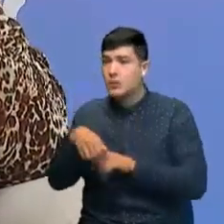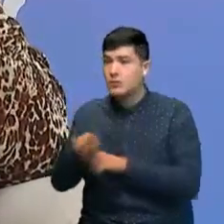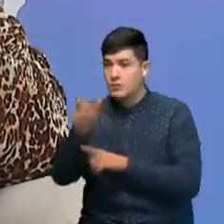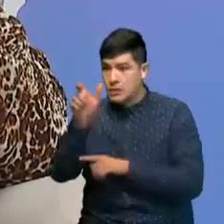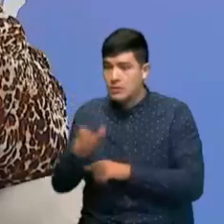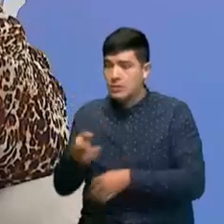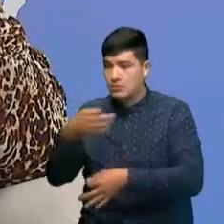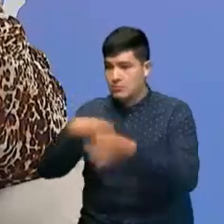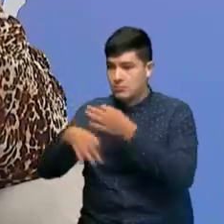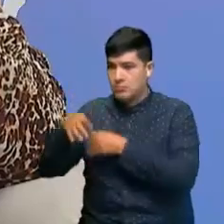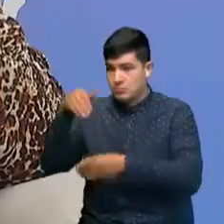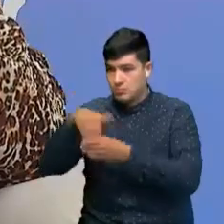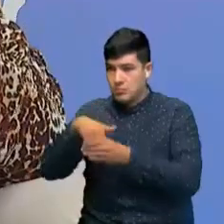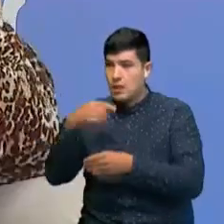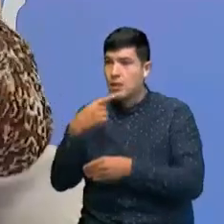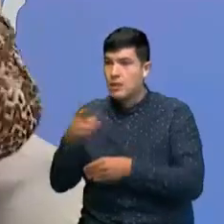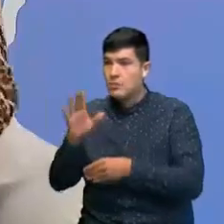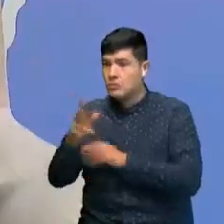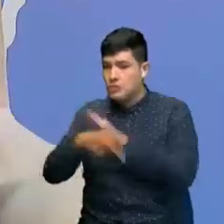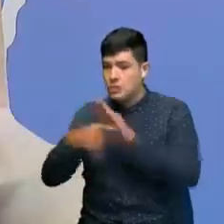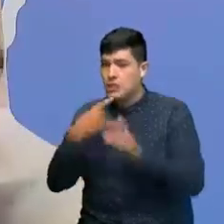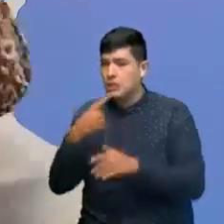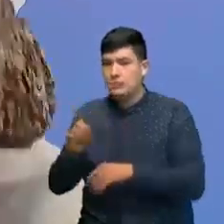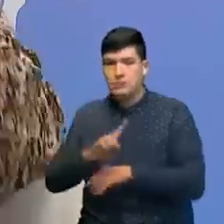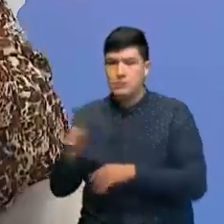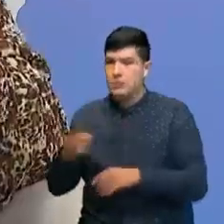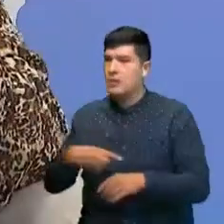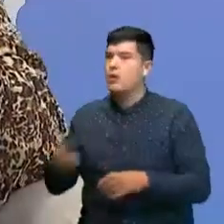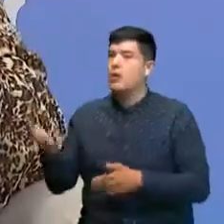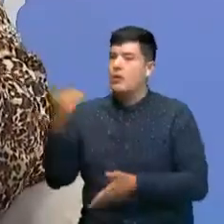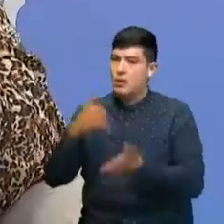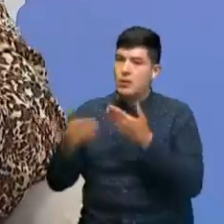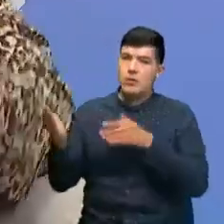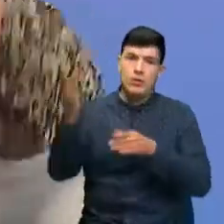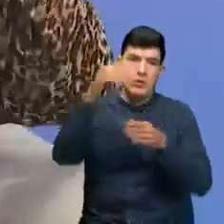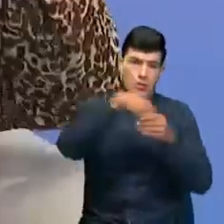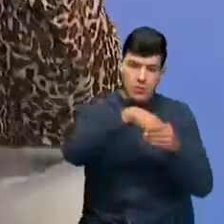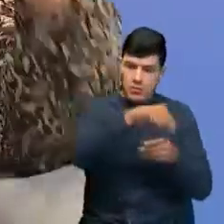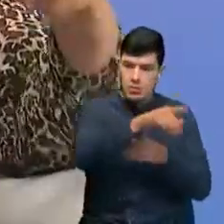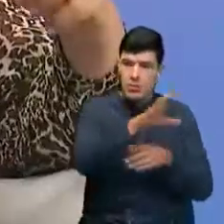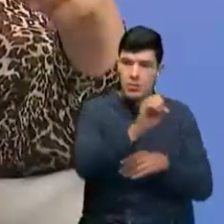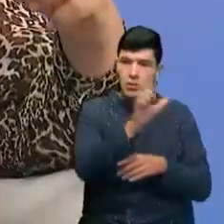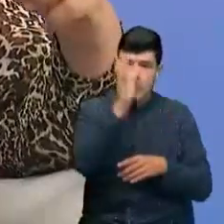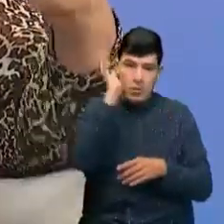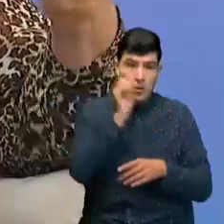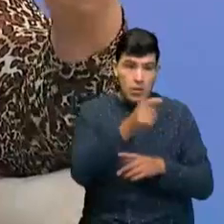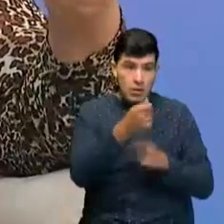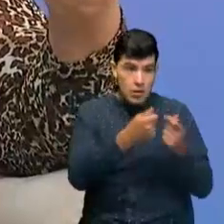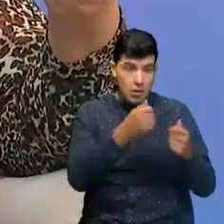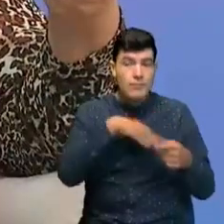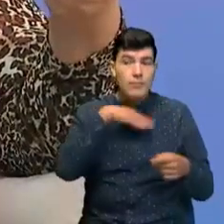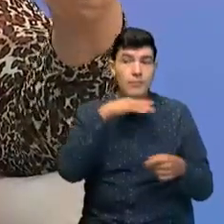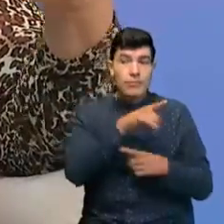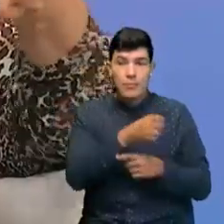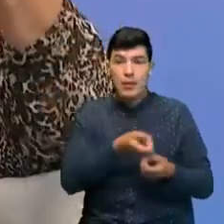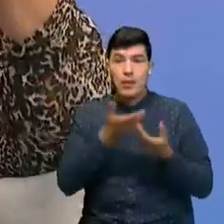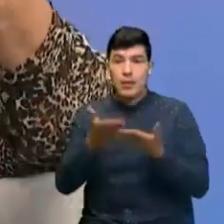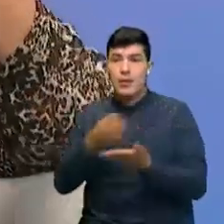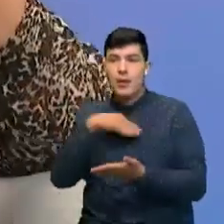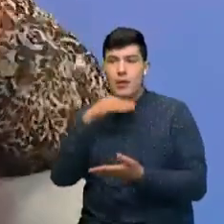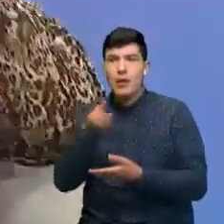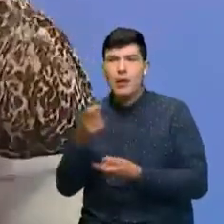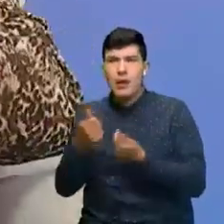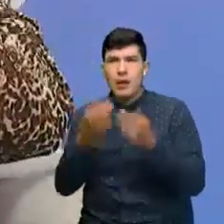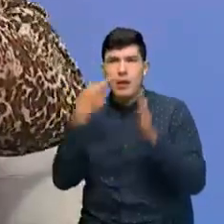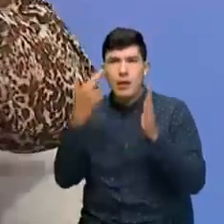hecho devolución de saldo. ¿Qué dijo la Corte? Devolvamos la Colpensiones y de los saldos que como le dieron una platica, de ahí